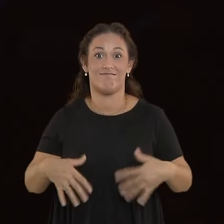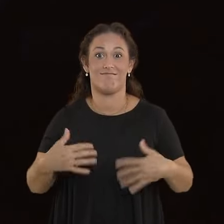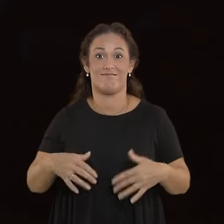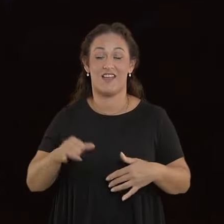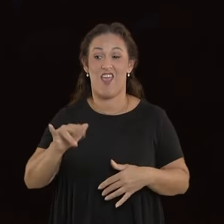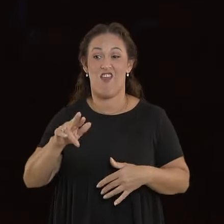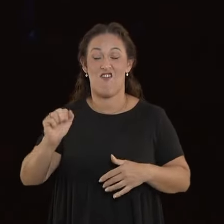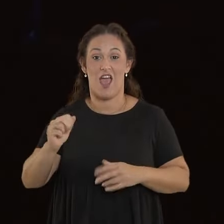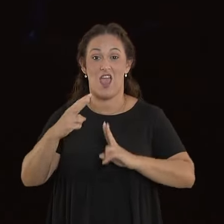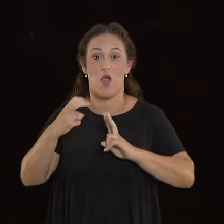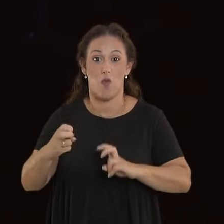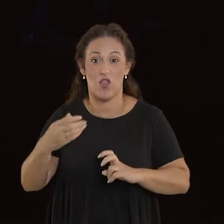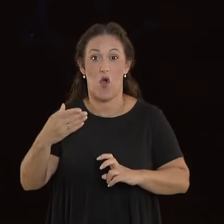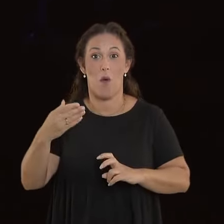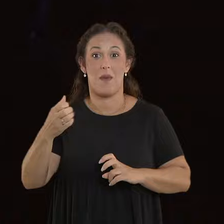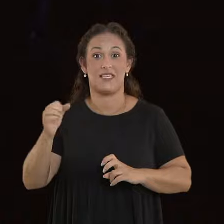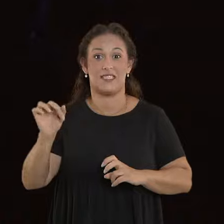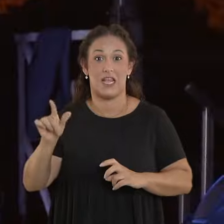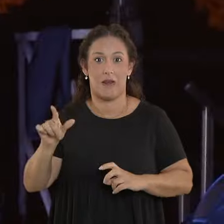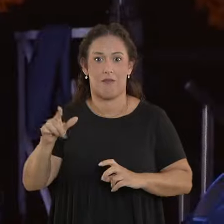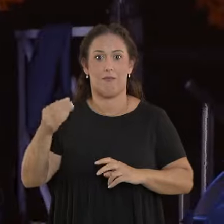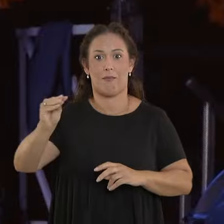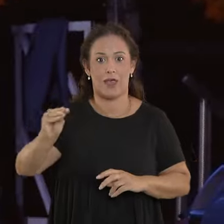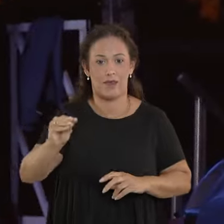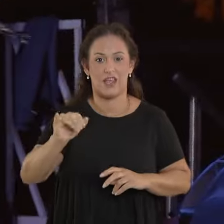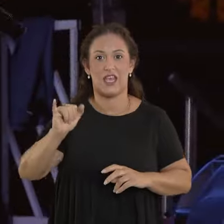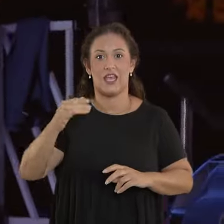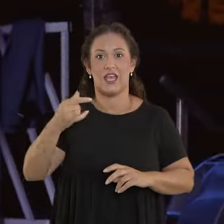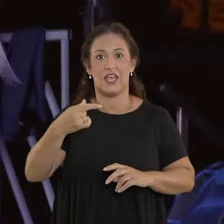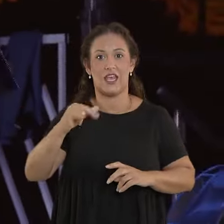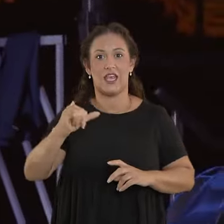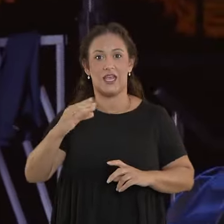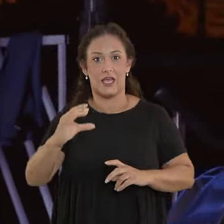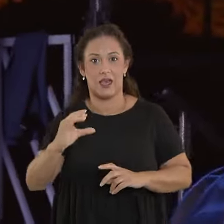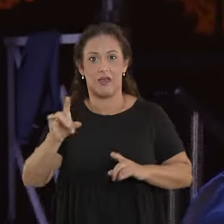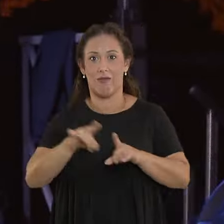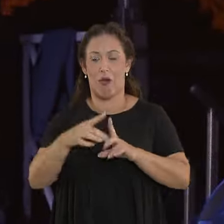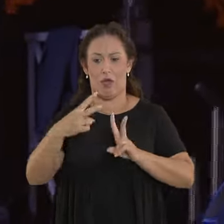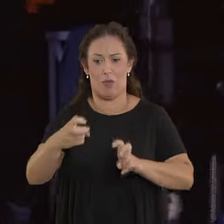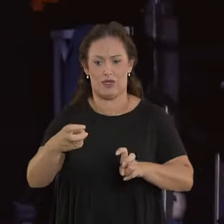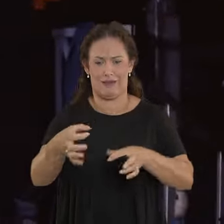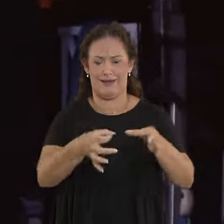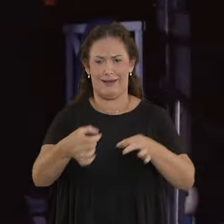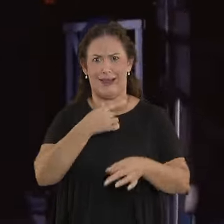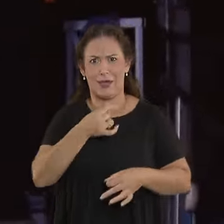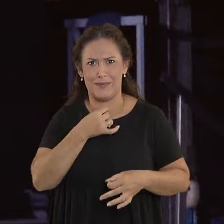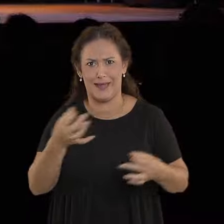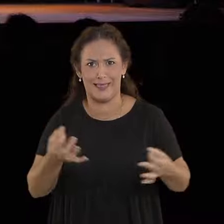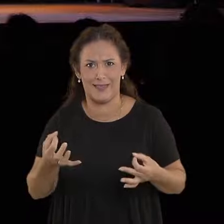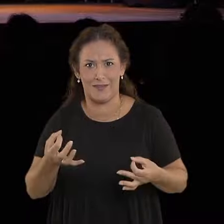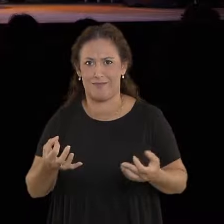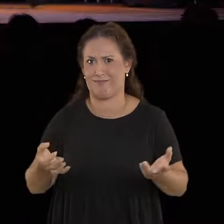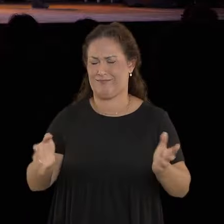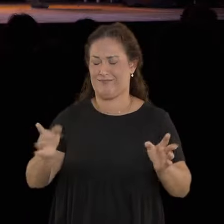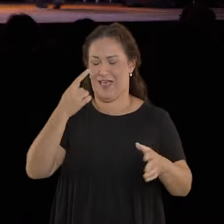Si el IVA es el impuesto sobre el Basile añadido, el IGIT debe ser el impuesto grandioso de Islas Cómicas. No,